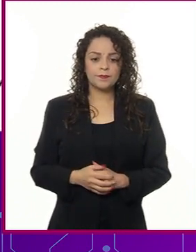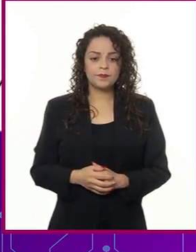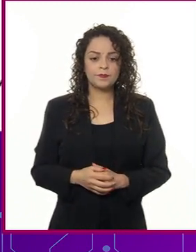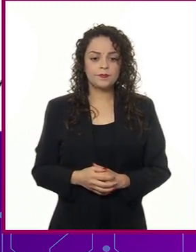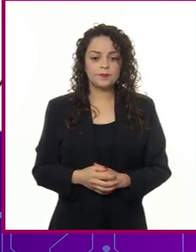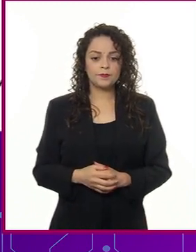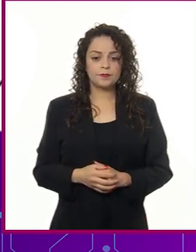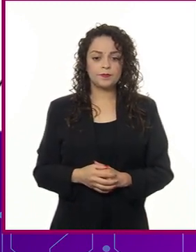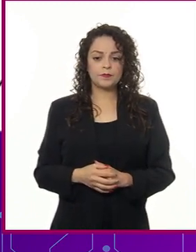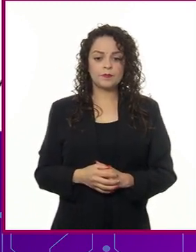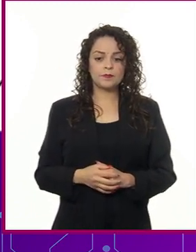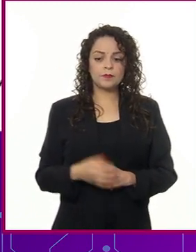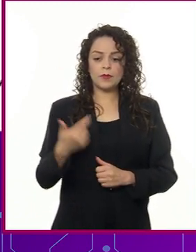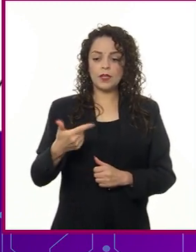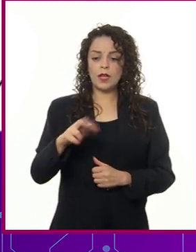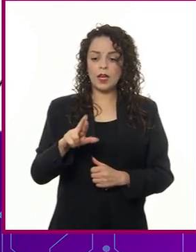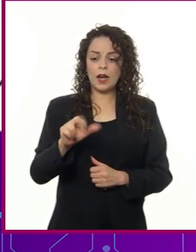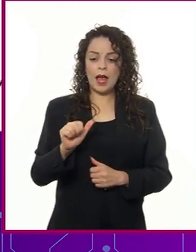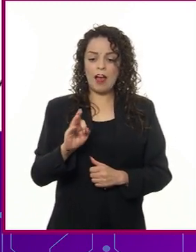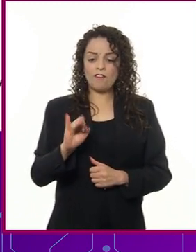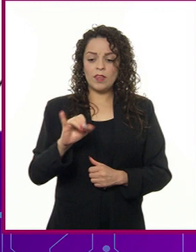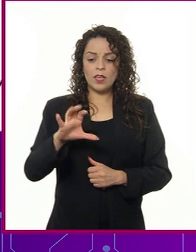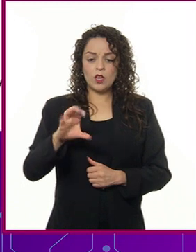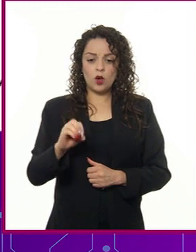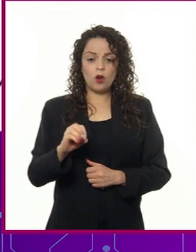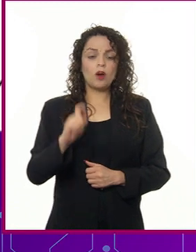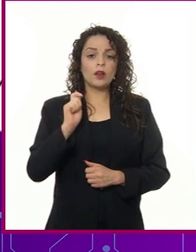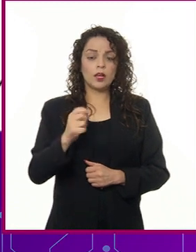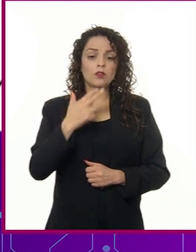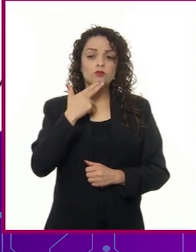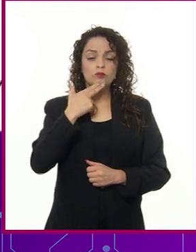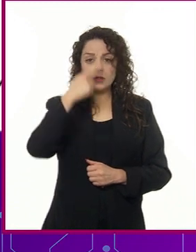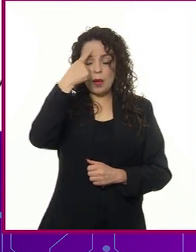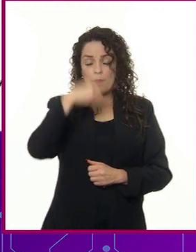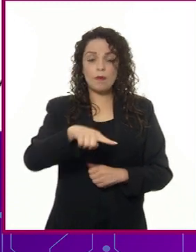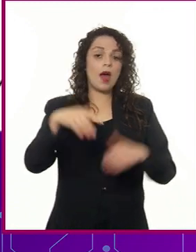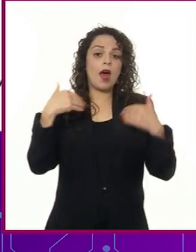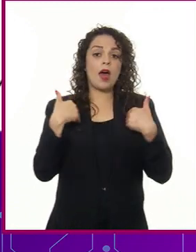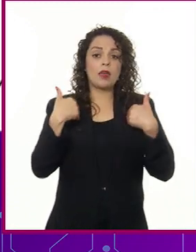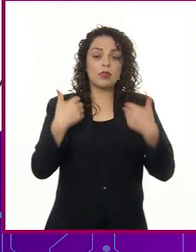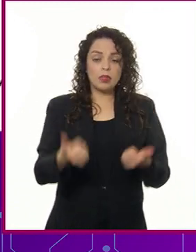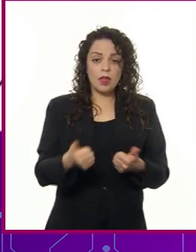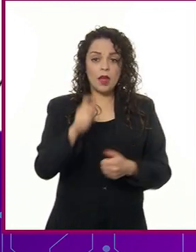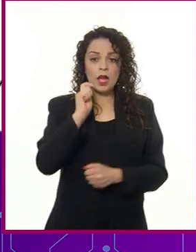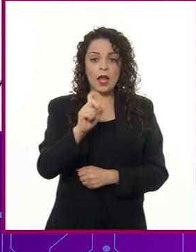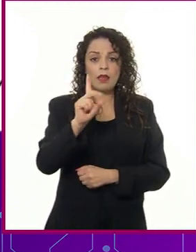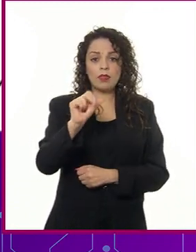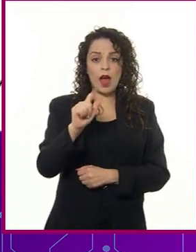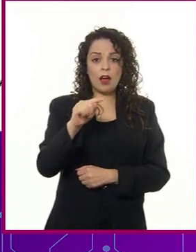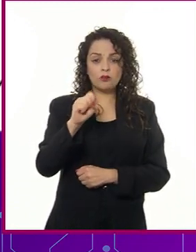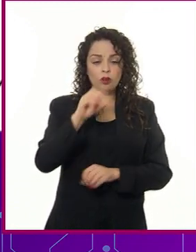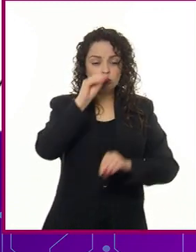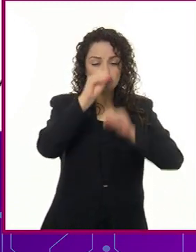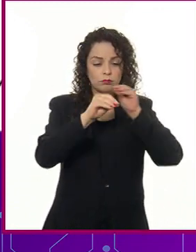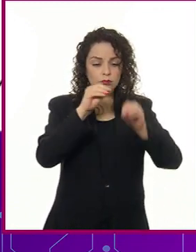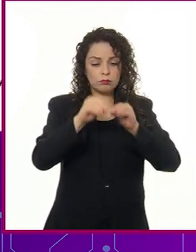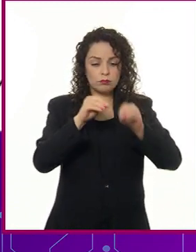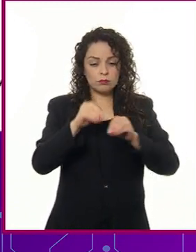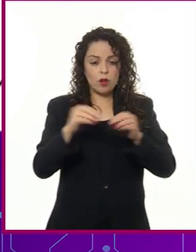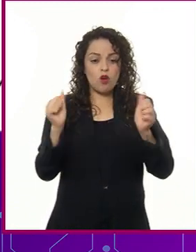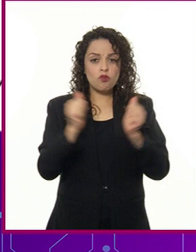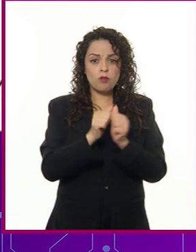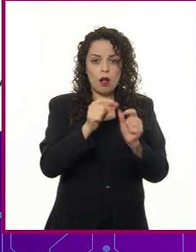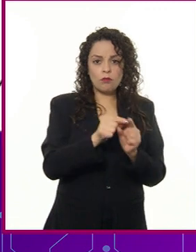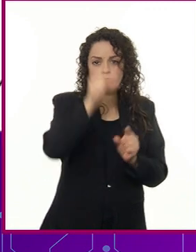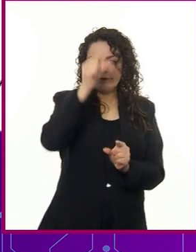Un gráfico es la herramienta que se utiliza para interpretar los datos o cifras representadas en